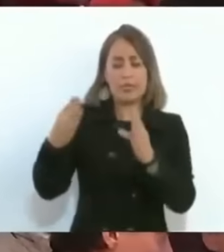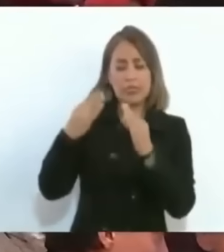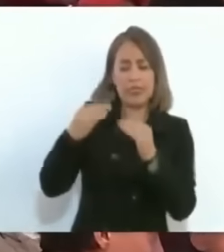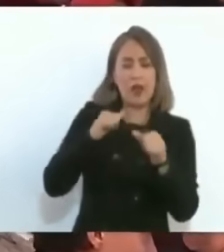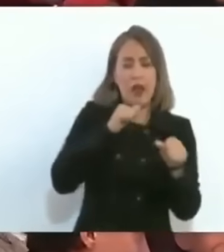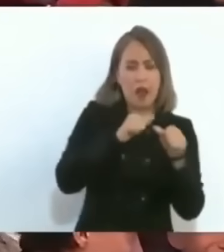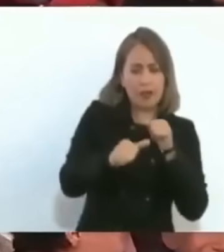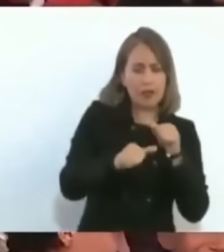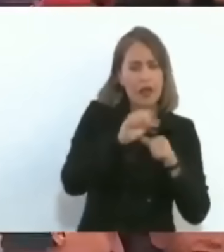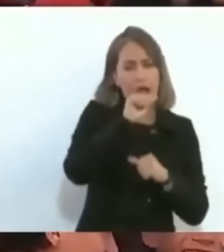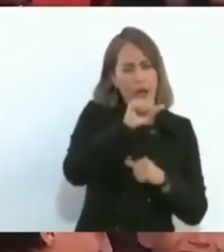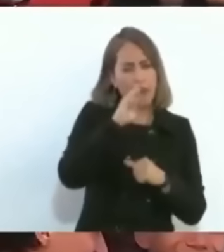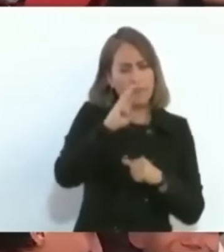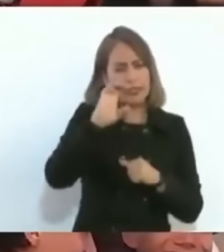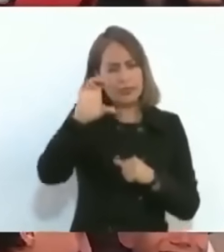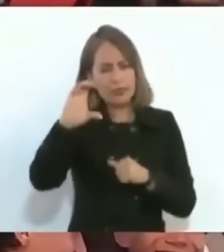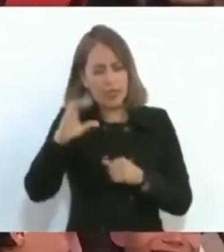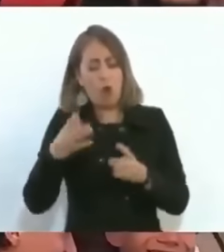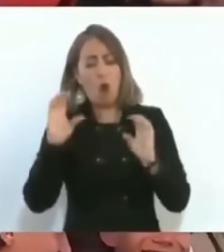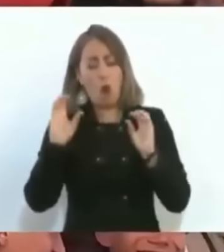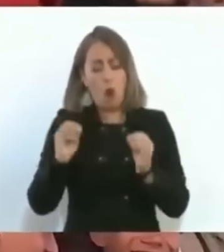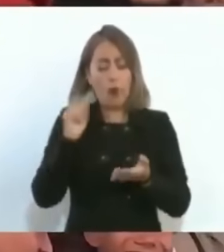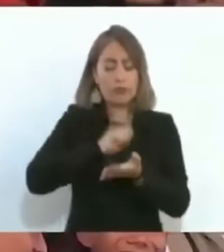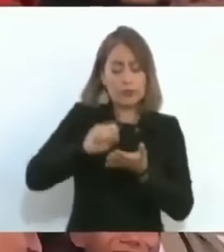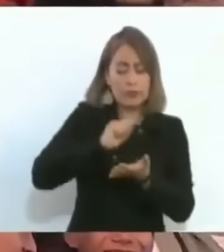letras a escribir,